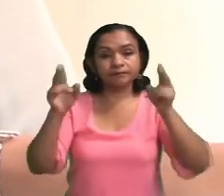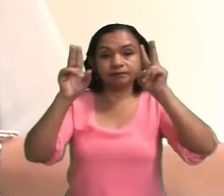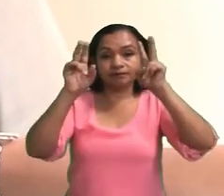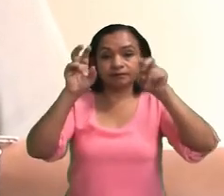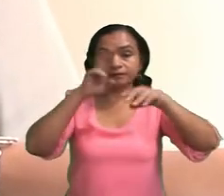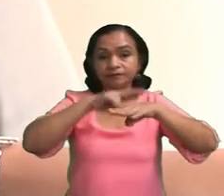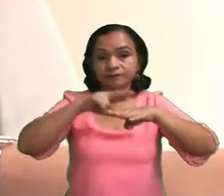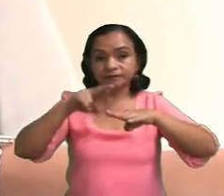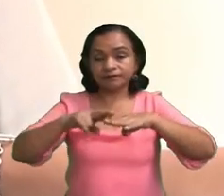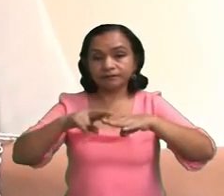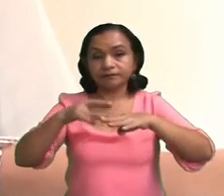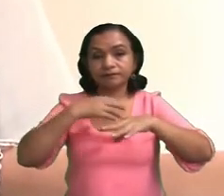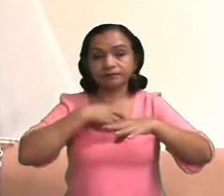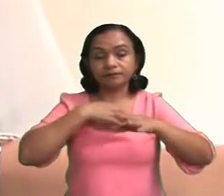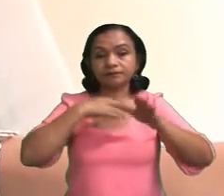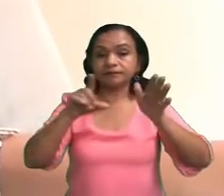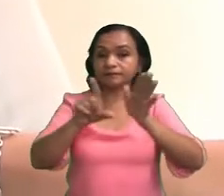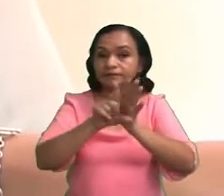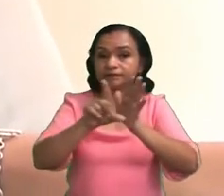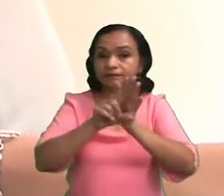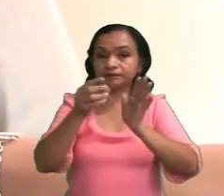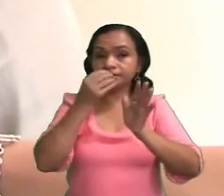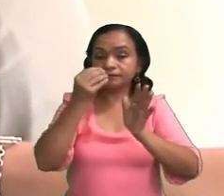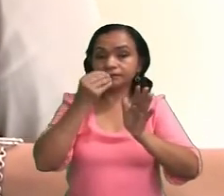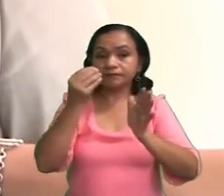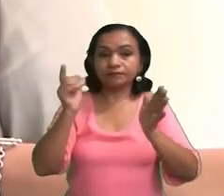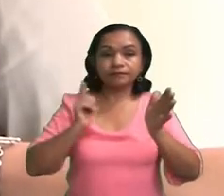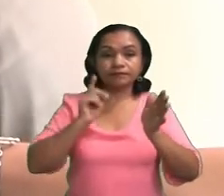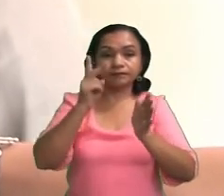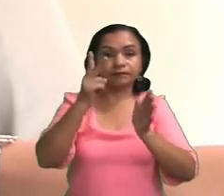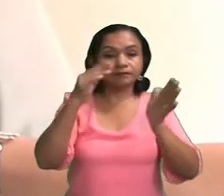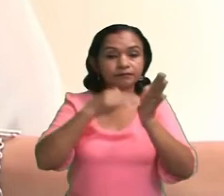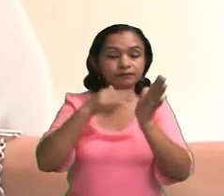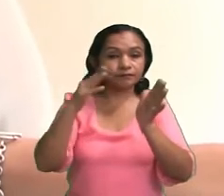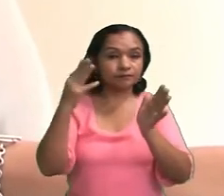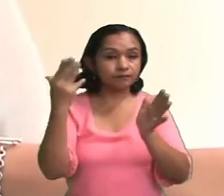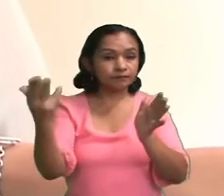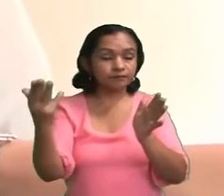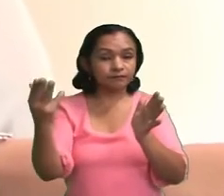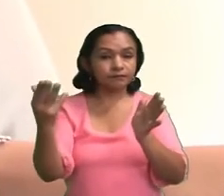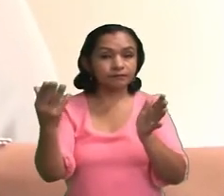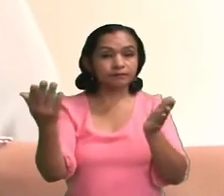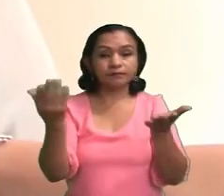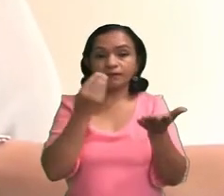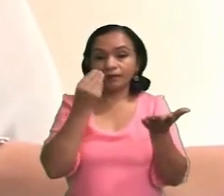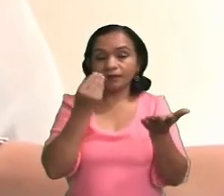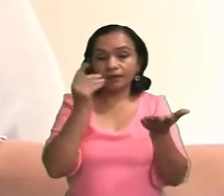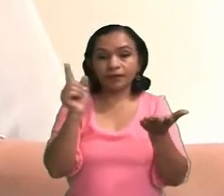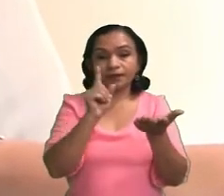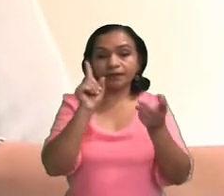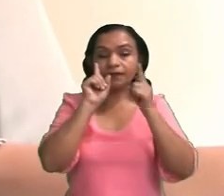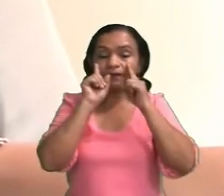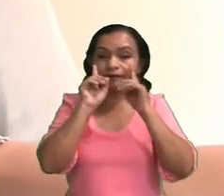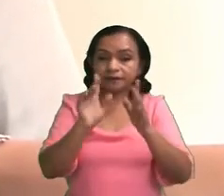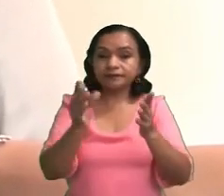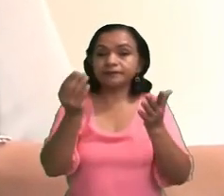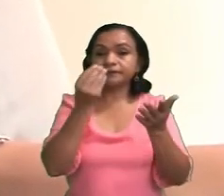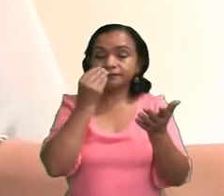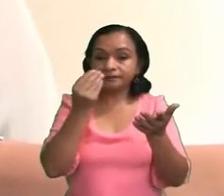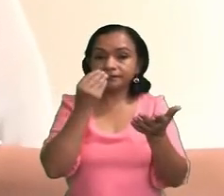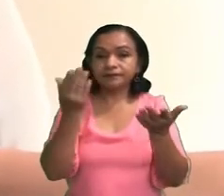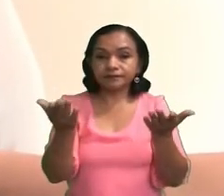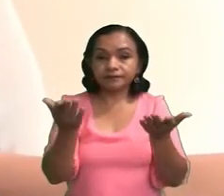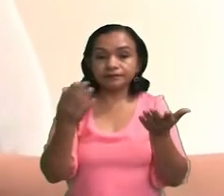normativos, la propia ley de seguridad alimentaria que data desde 2009, y no solo la ley de seguridad alimentaria, sino de soberanía alimentaria y